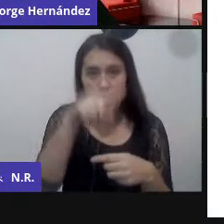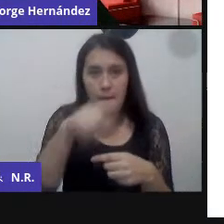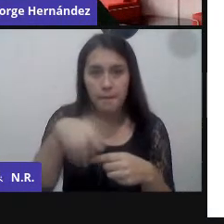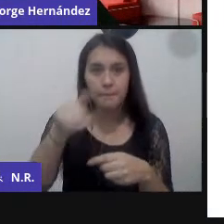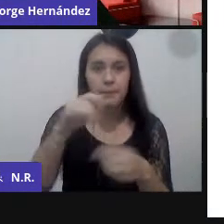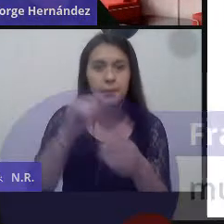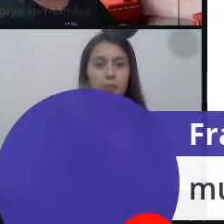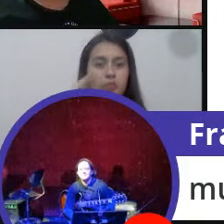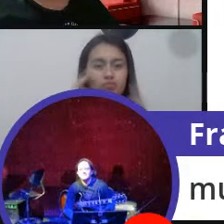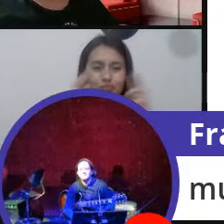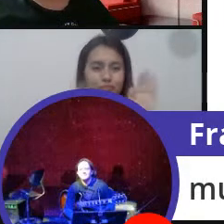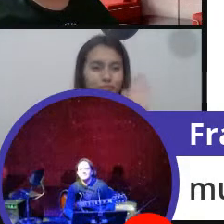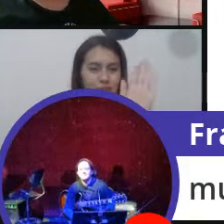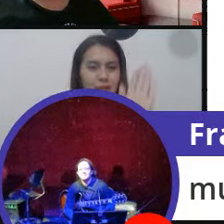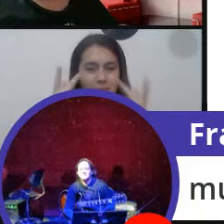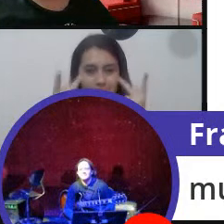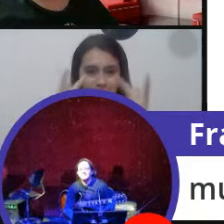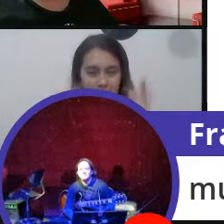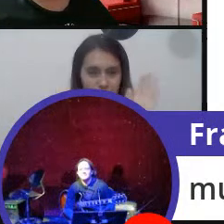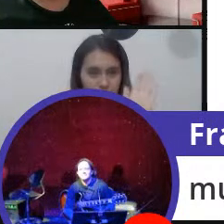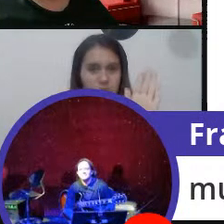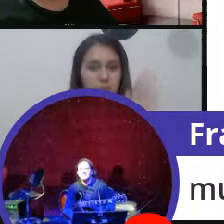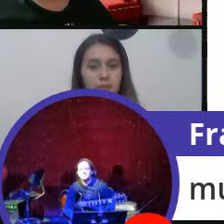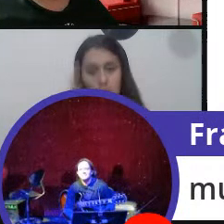espacio. Hola, Francisco.